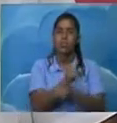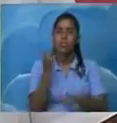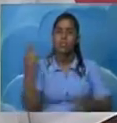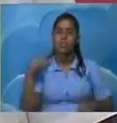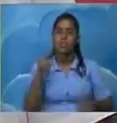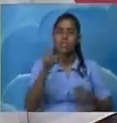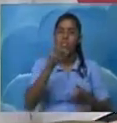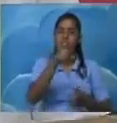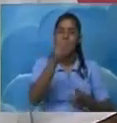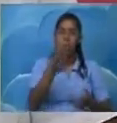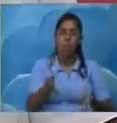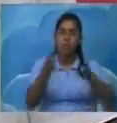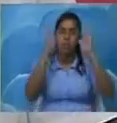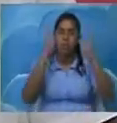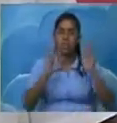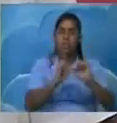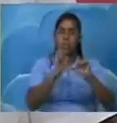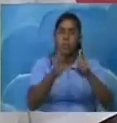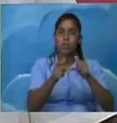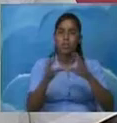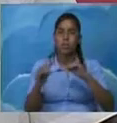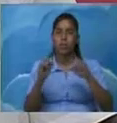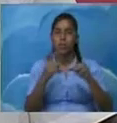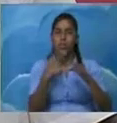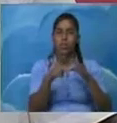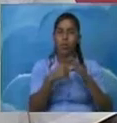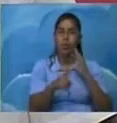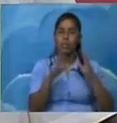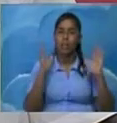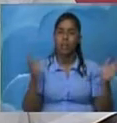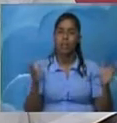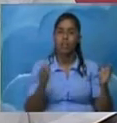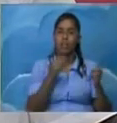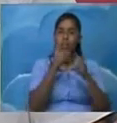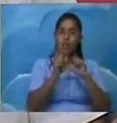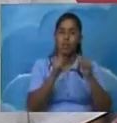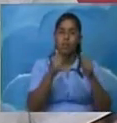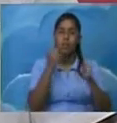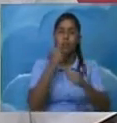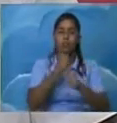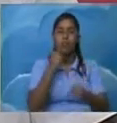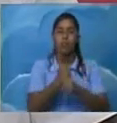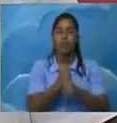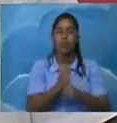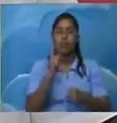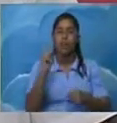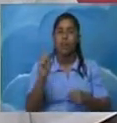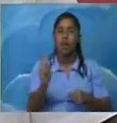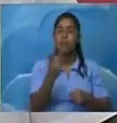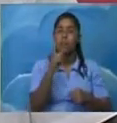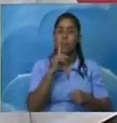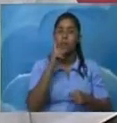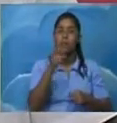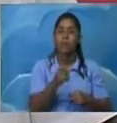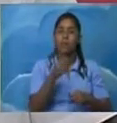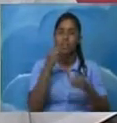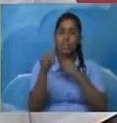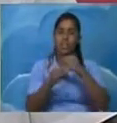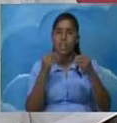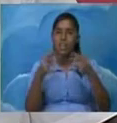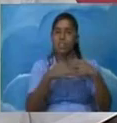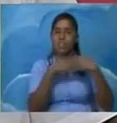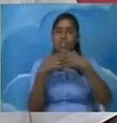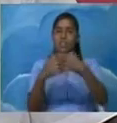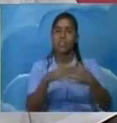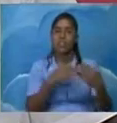necesitamos un edificio, y comienzan a hablar de cosas grandes sin haber comenzado un trabajo. La primera pregunta que hacen las asociaciones